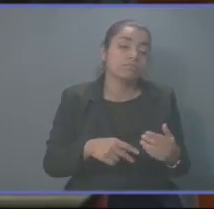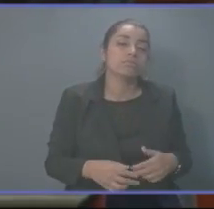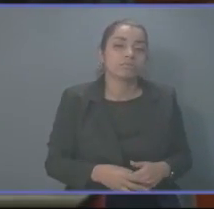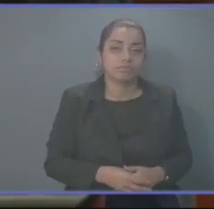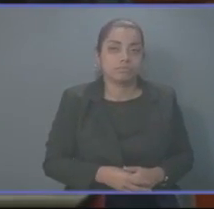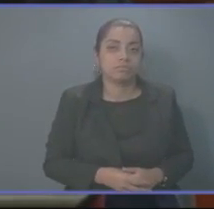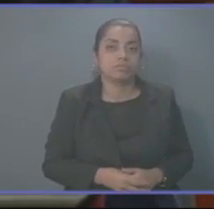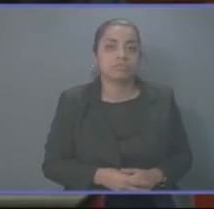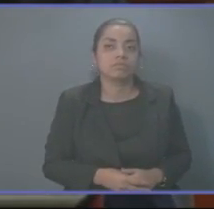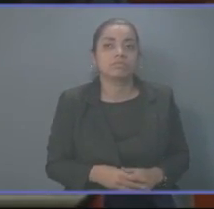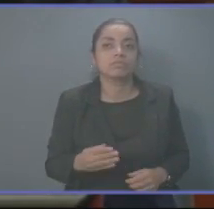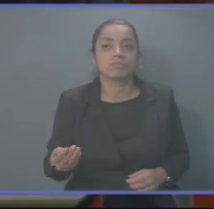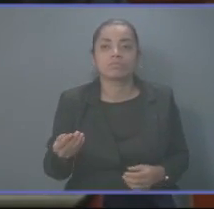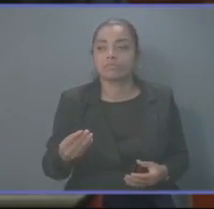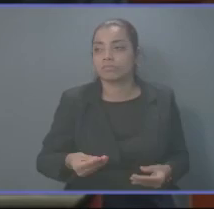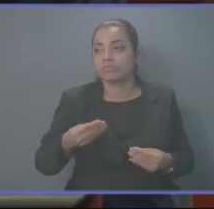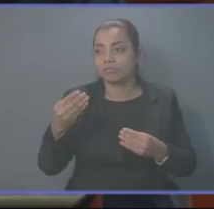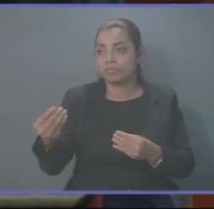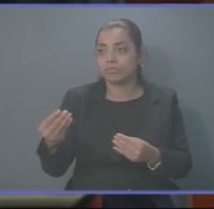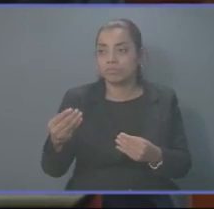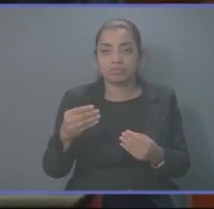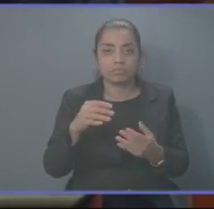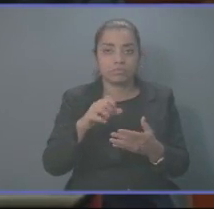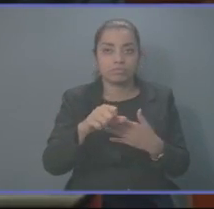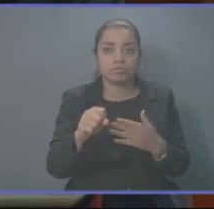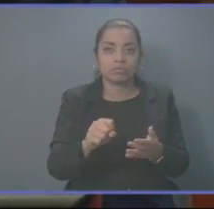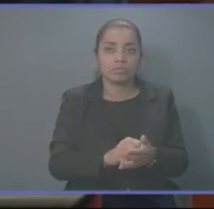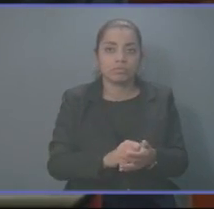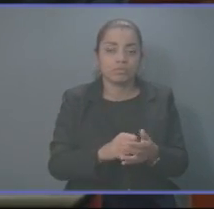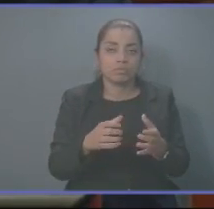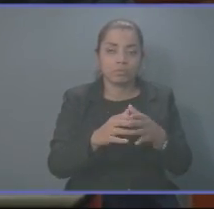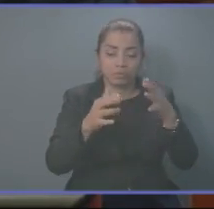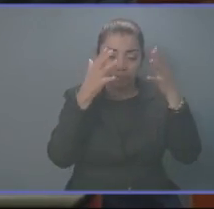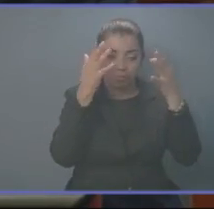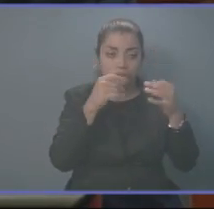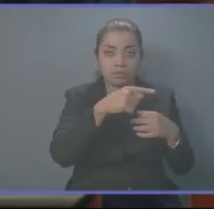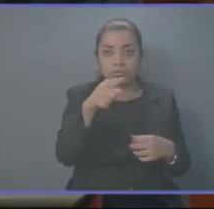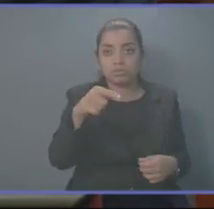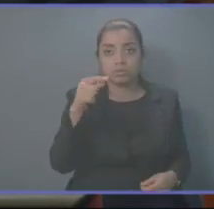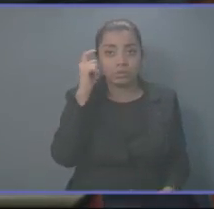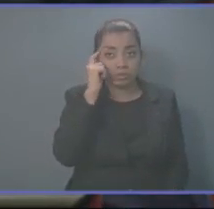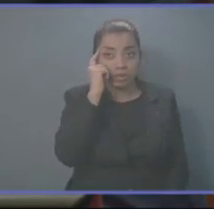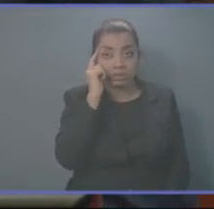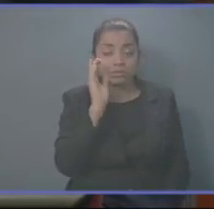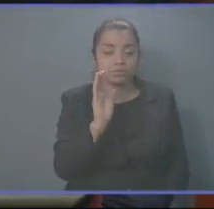entrego a este pleno legislativo el dictamen para su consideración.